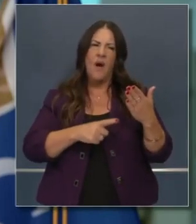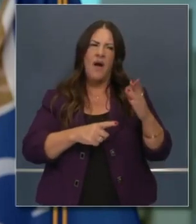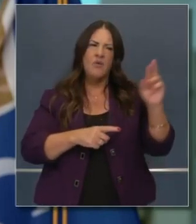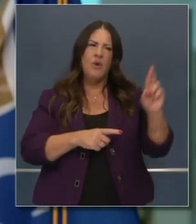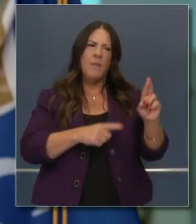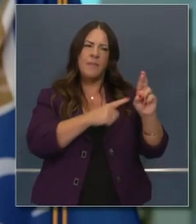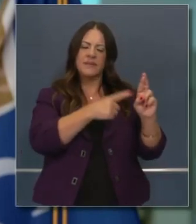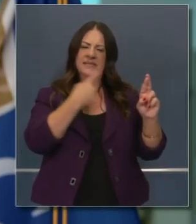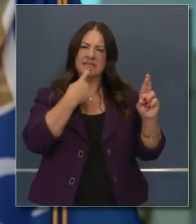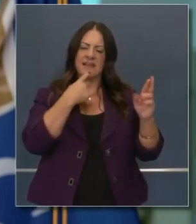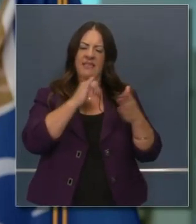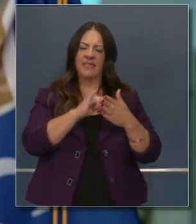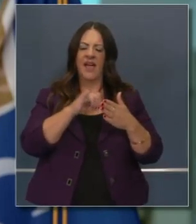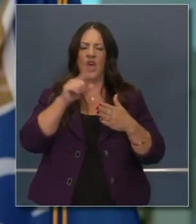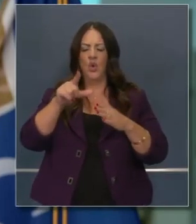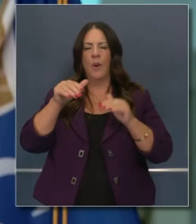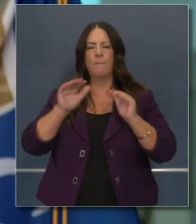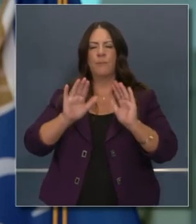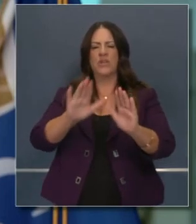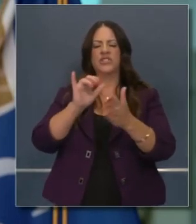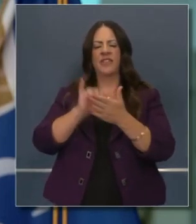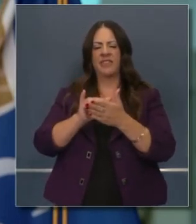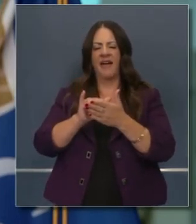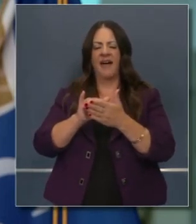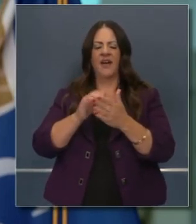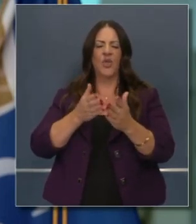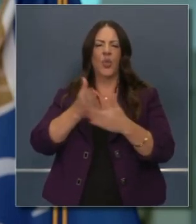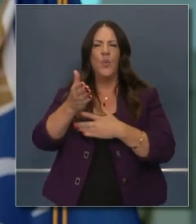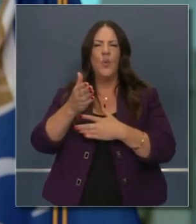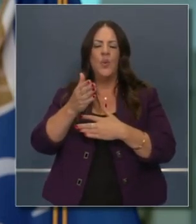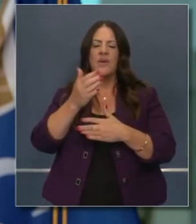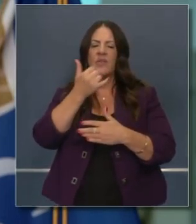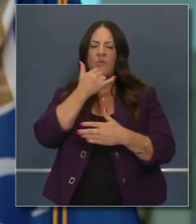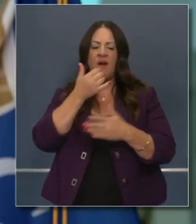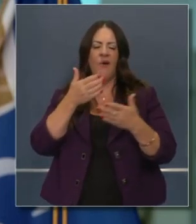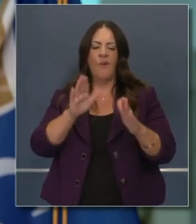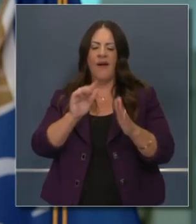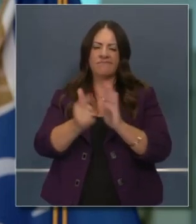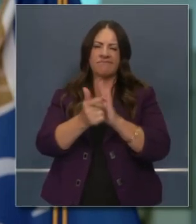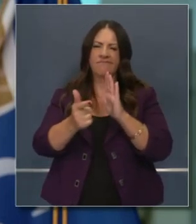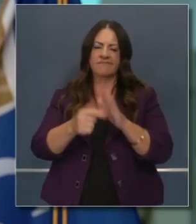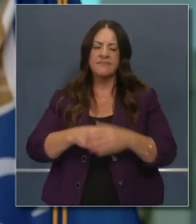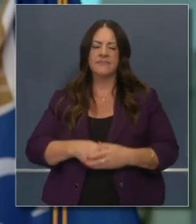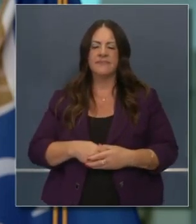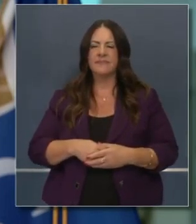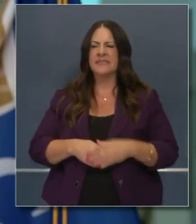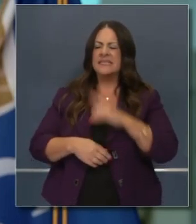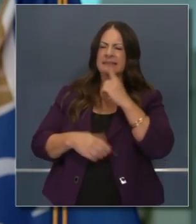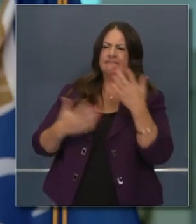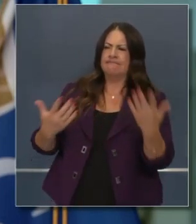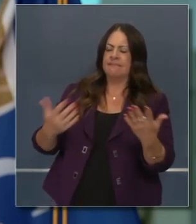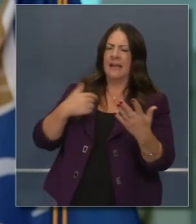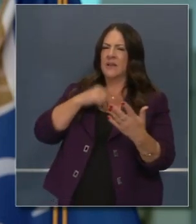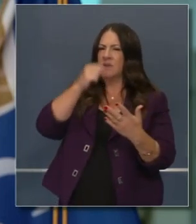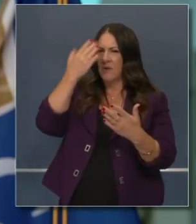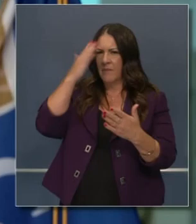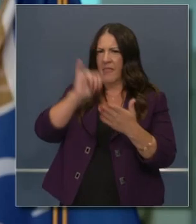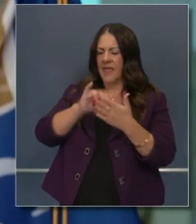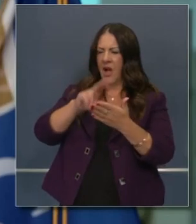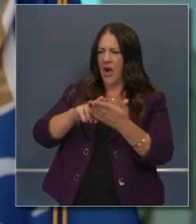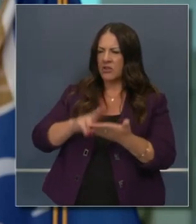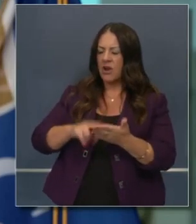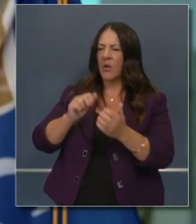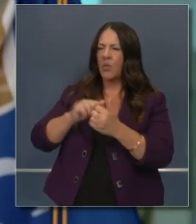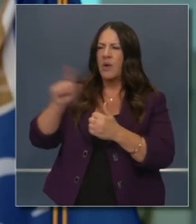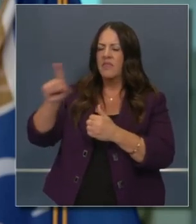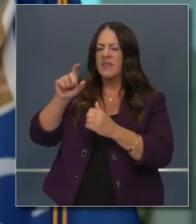que apoyan a Biden. ¿Cómo se está haciendo esto legítimamente? Discúlpeme que no conozco los detalles específicos del